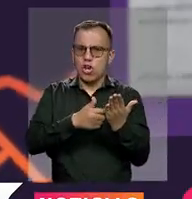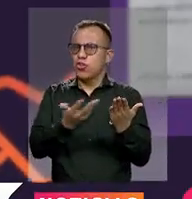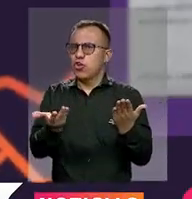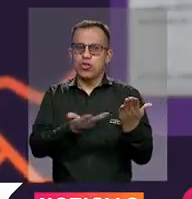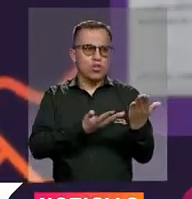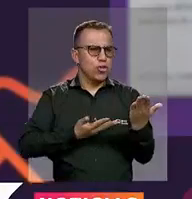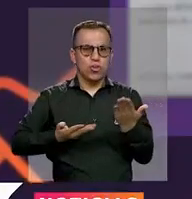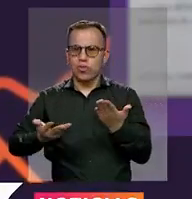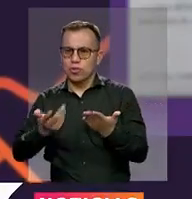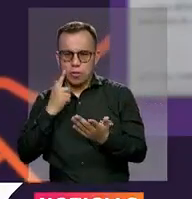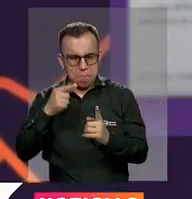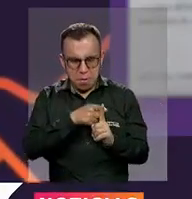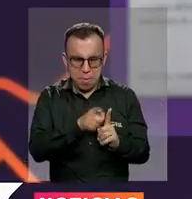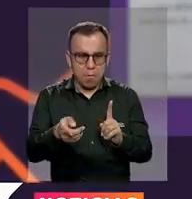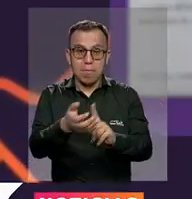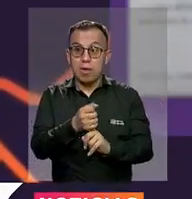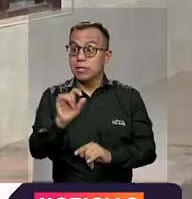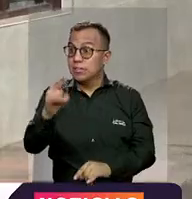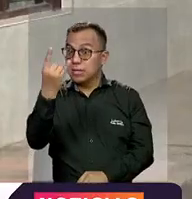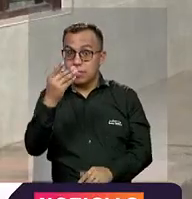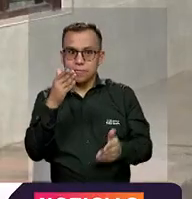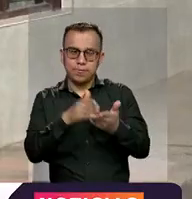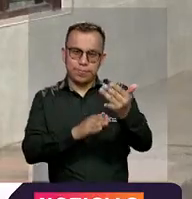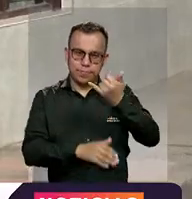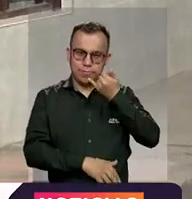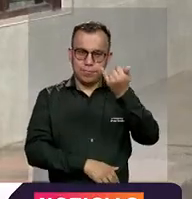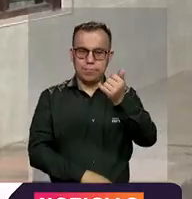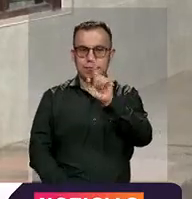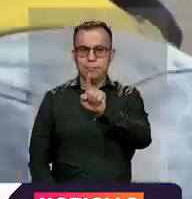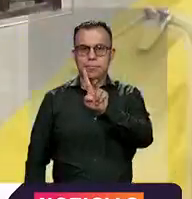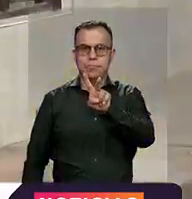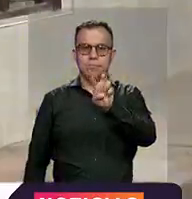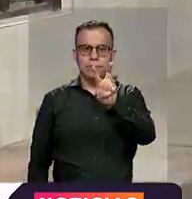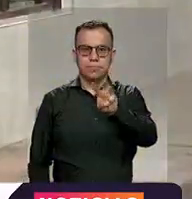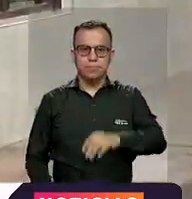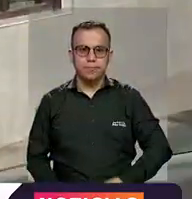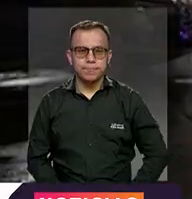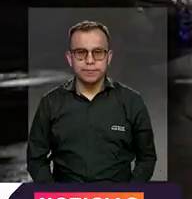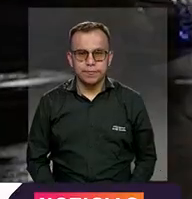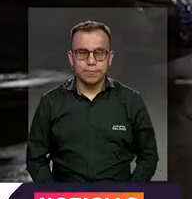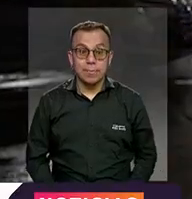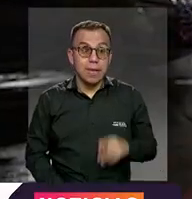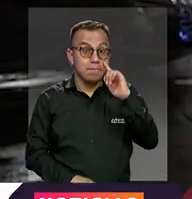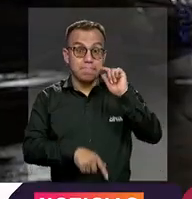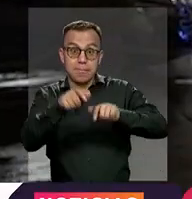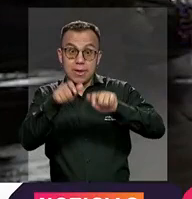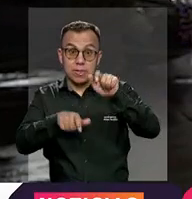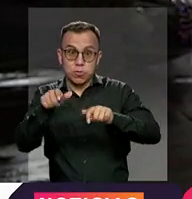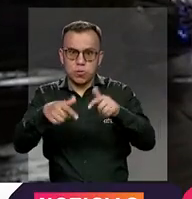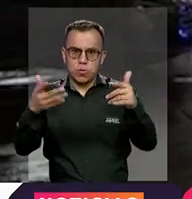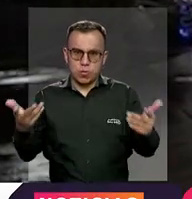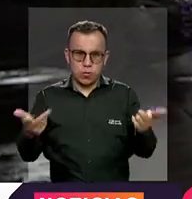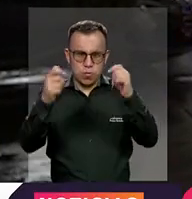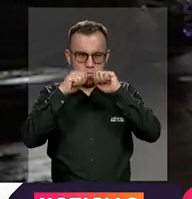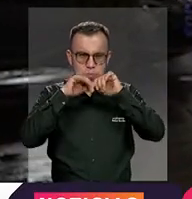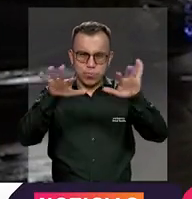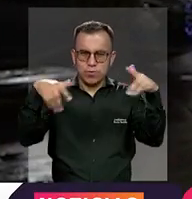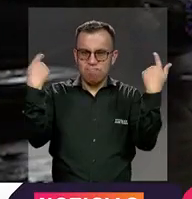estos mensajes e invitan a denunciar en la línea 123. Personas que están generando este tipo de